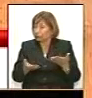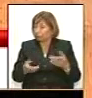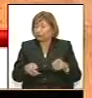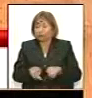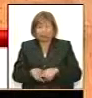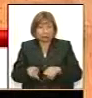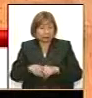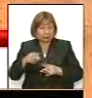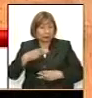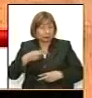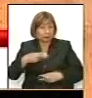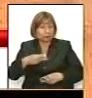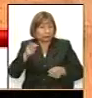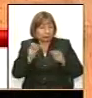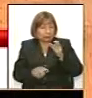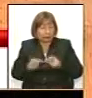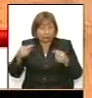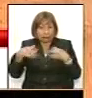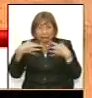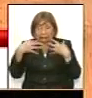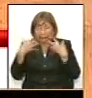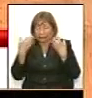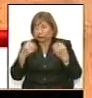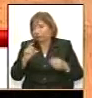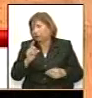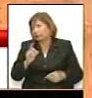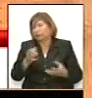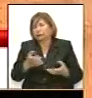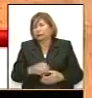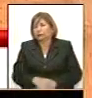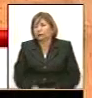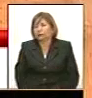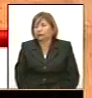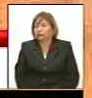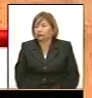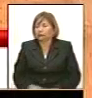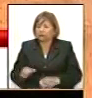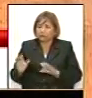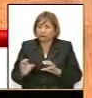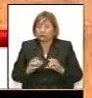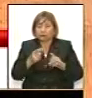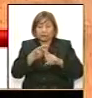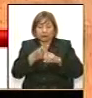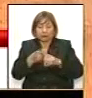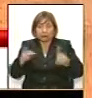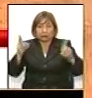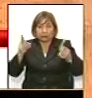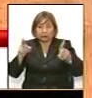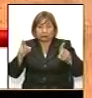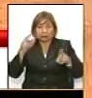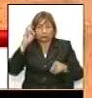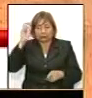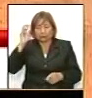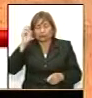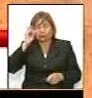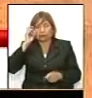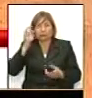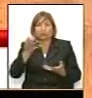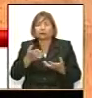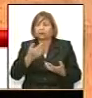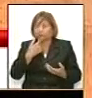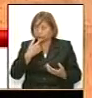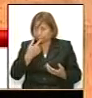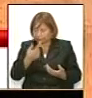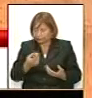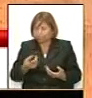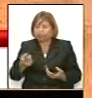vayan a tensionar, no creo. El hecho que seamos diferentes agrupaciones políticas no quiere decir que dejemos